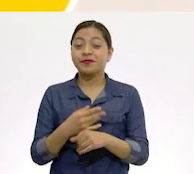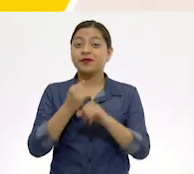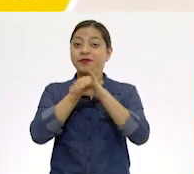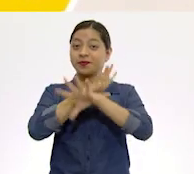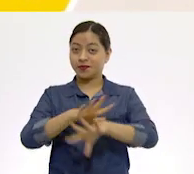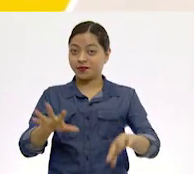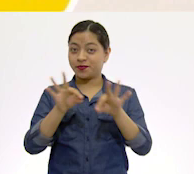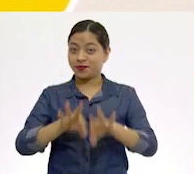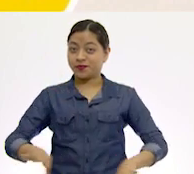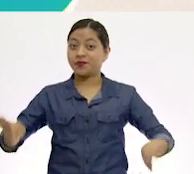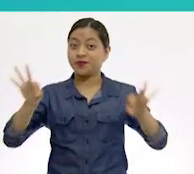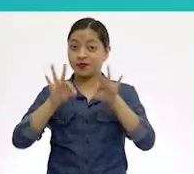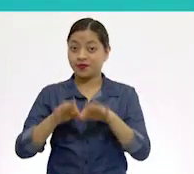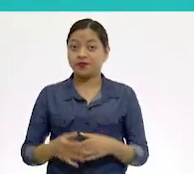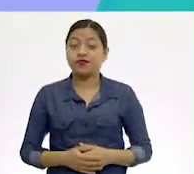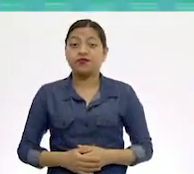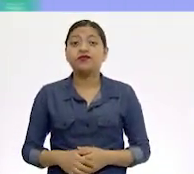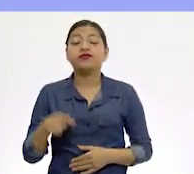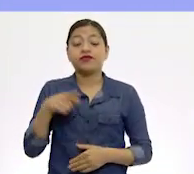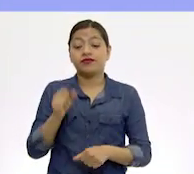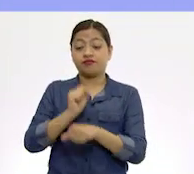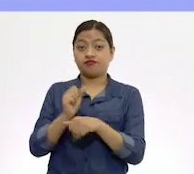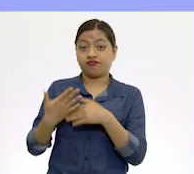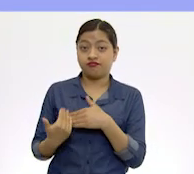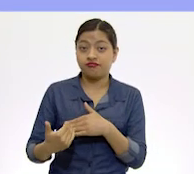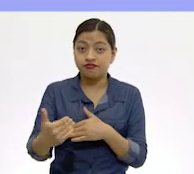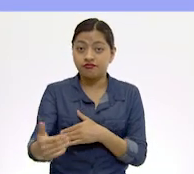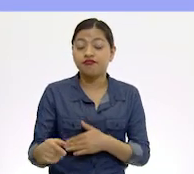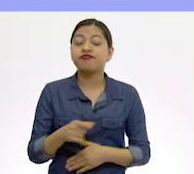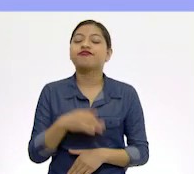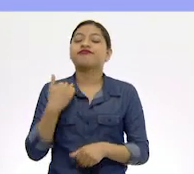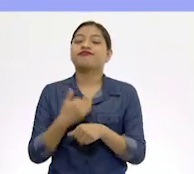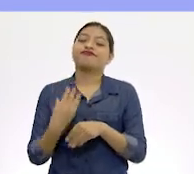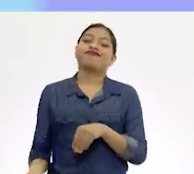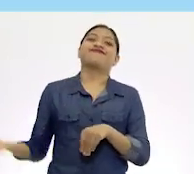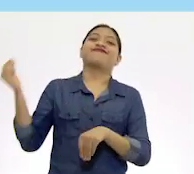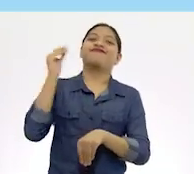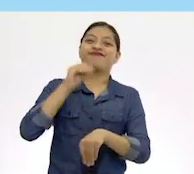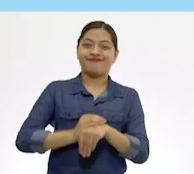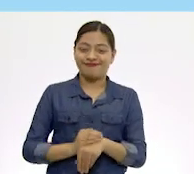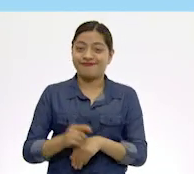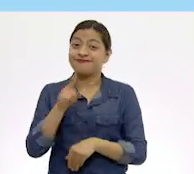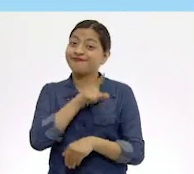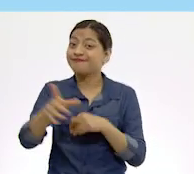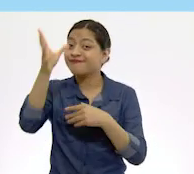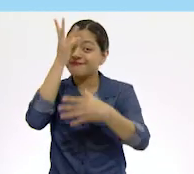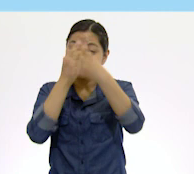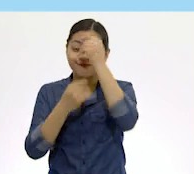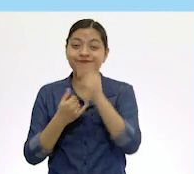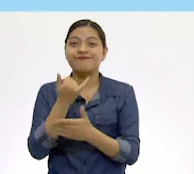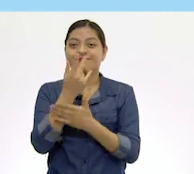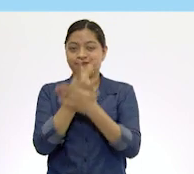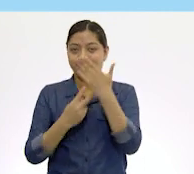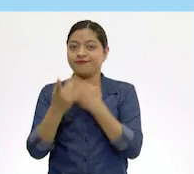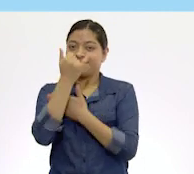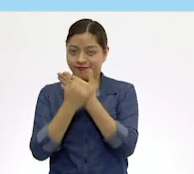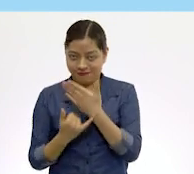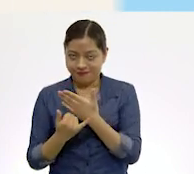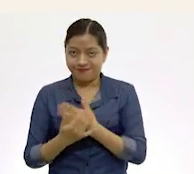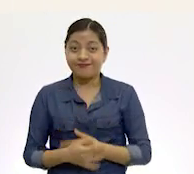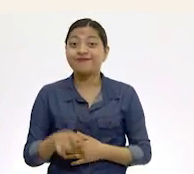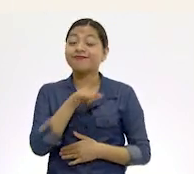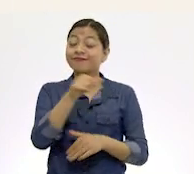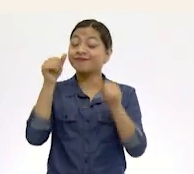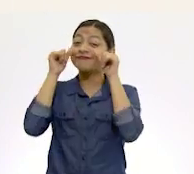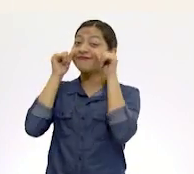Información importante. Durante estas semanas tendremos un nuevo espacio en donde aprenderemos a trabajar por proyectos.